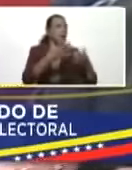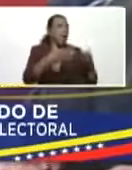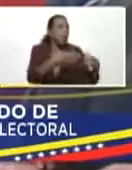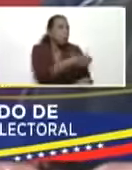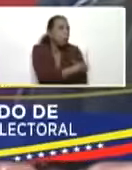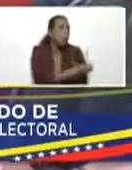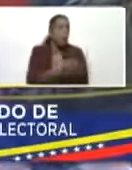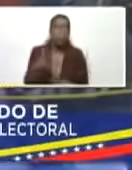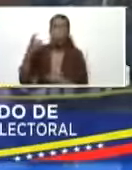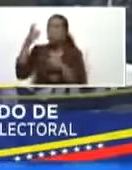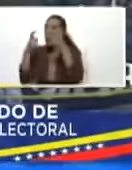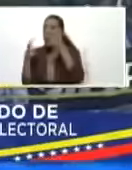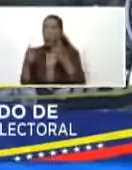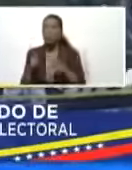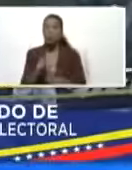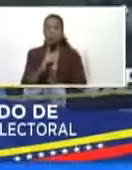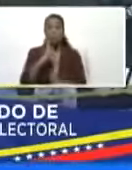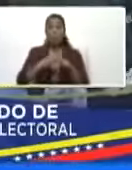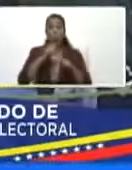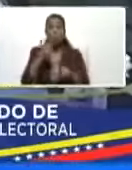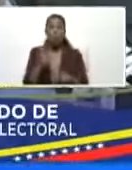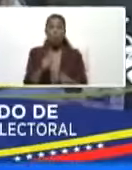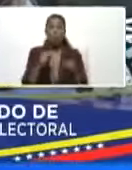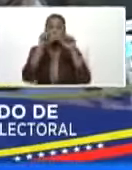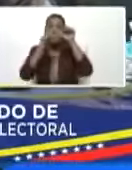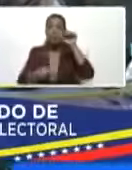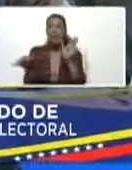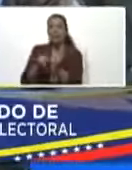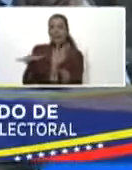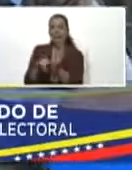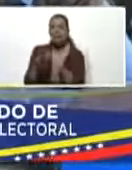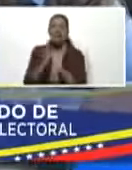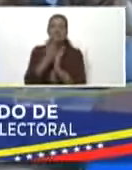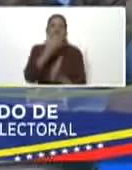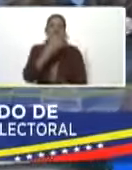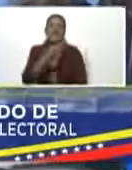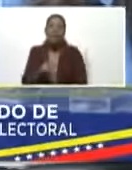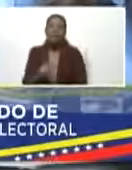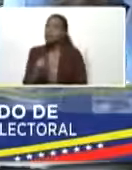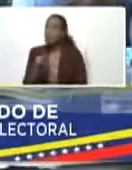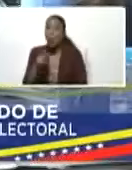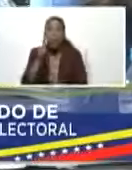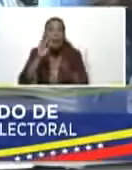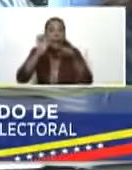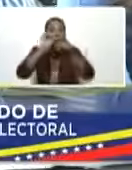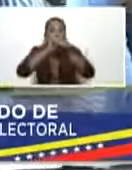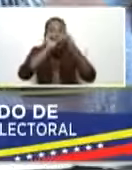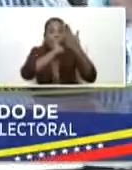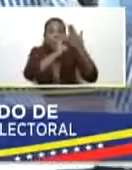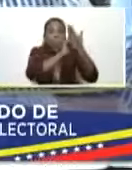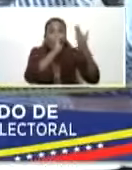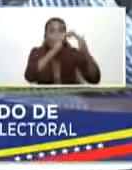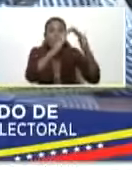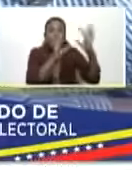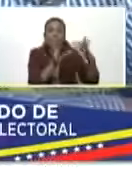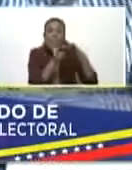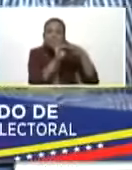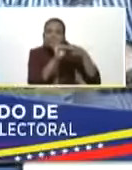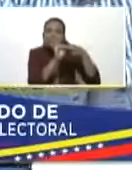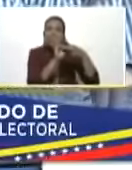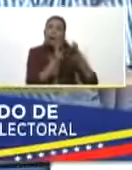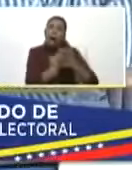fácil hacerme 1x10 con la gente que yo tengo cerca, ¿ves? Nosotros tenemos que ir a tocar las puertas y tiene que ser una relación estrecha